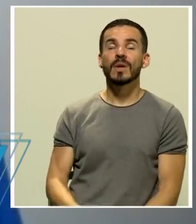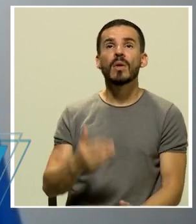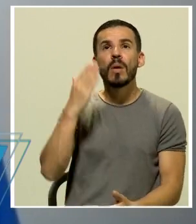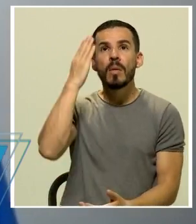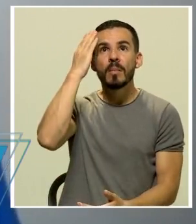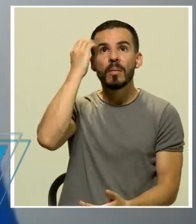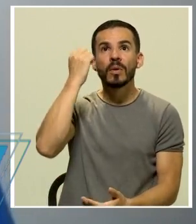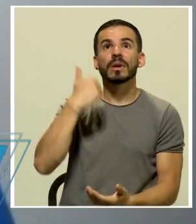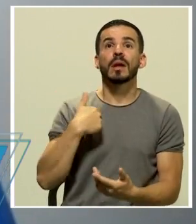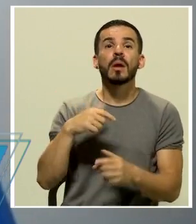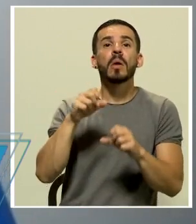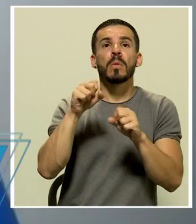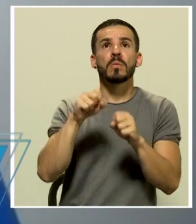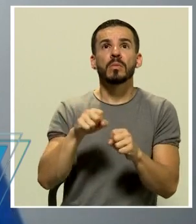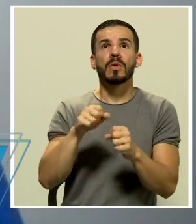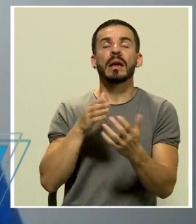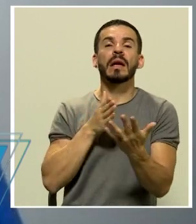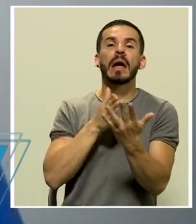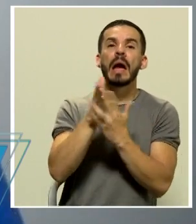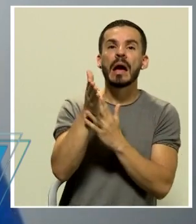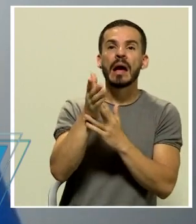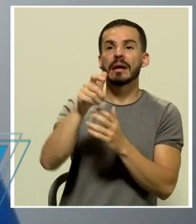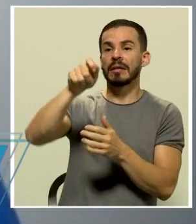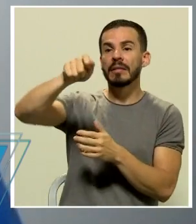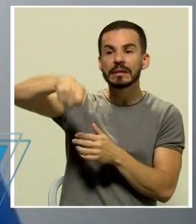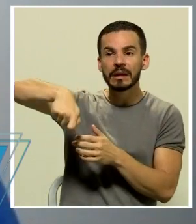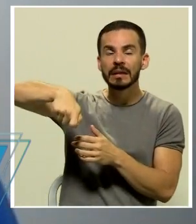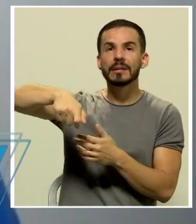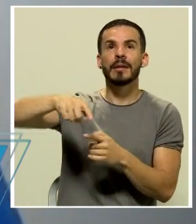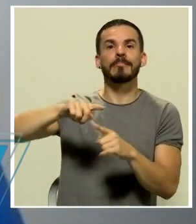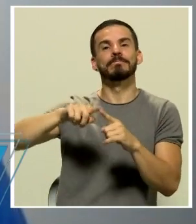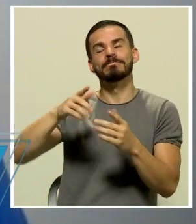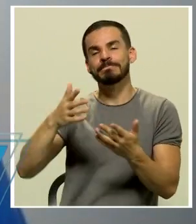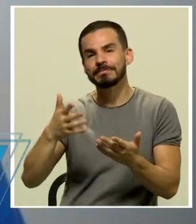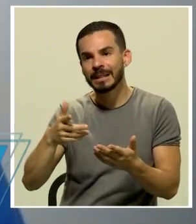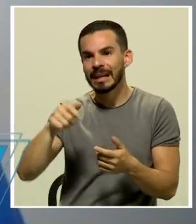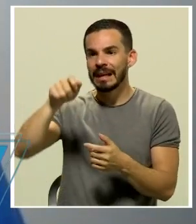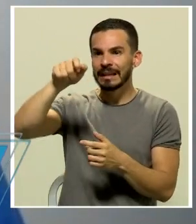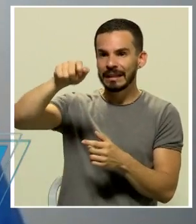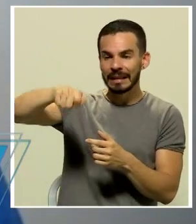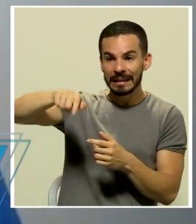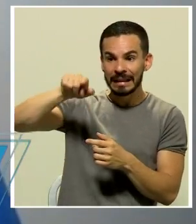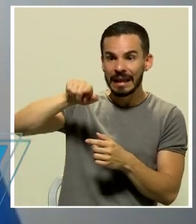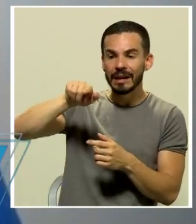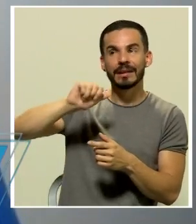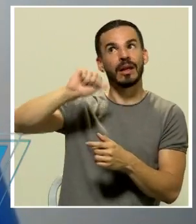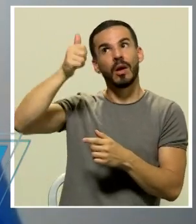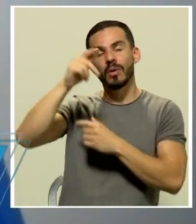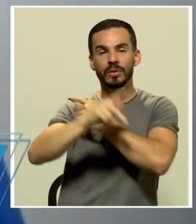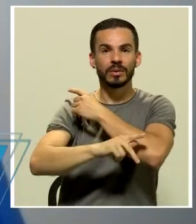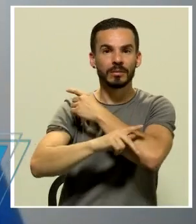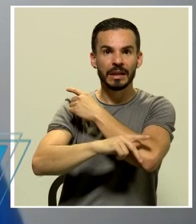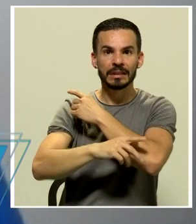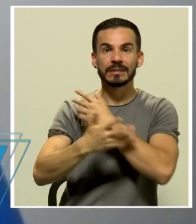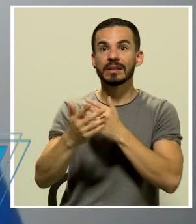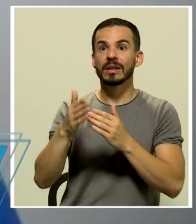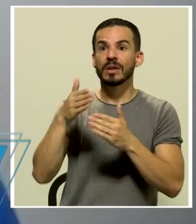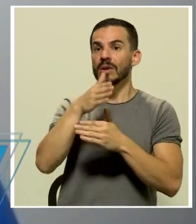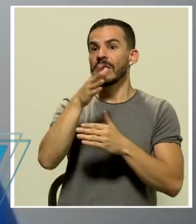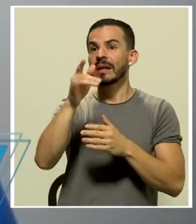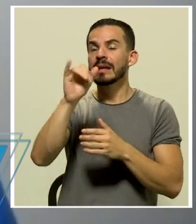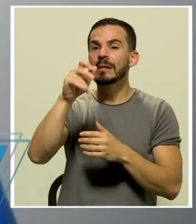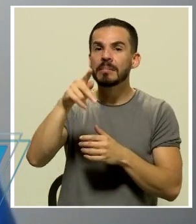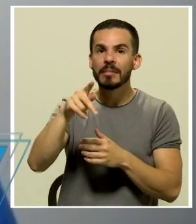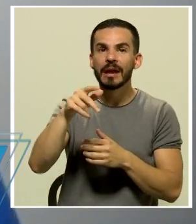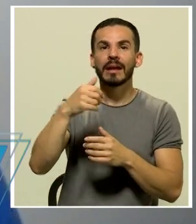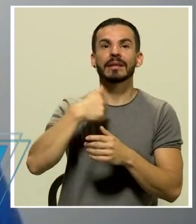Porque, o sea, se puede hacer a través de la tarjeta de crédito. No, pero hay gente que tiene tarjetas de crédito de otro lado y con la dirección IP, y la